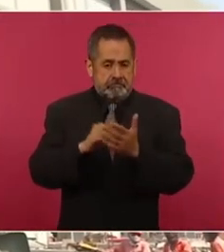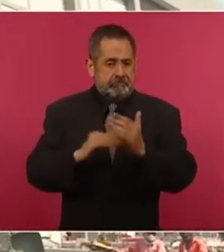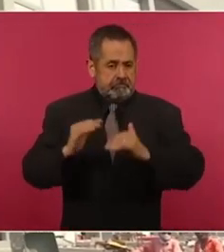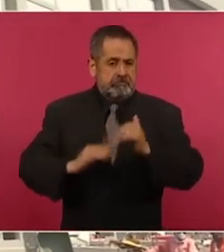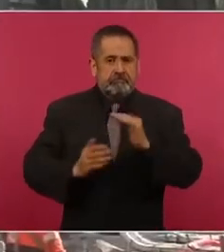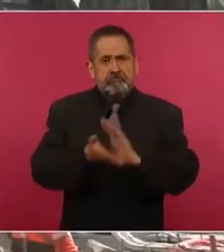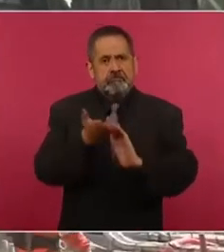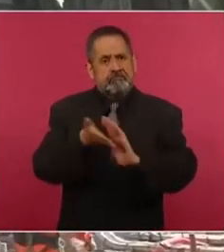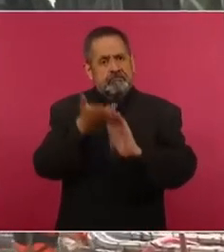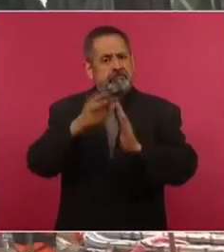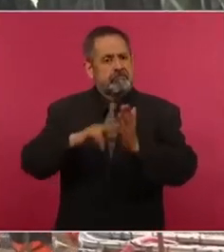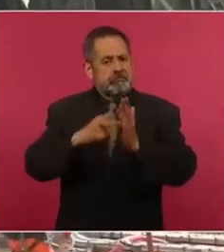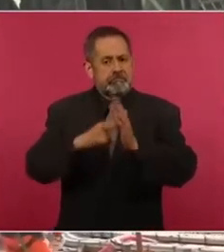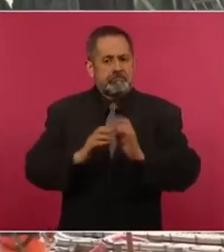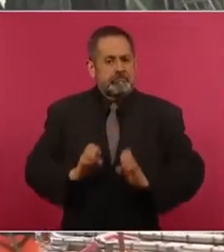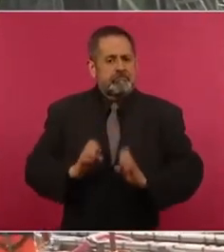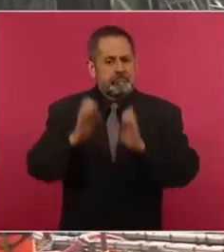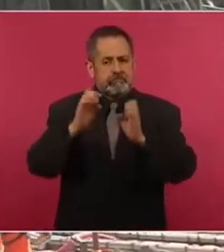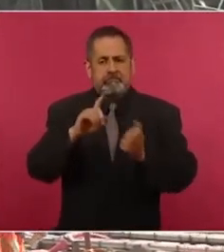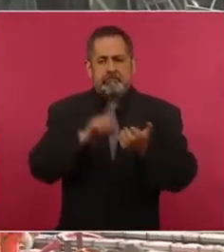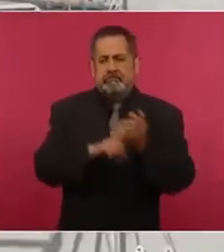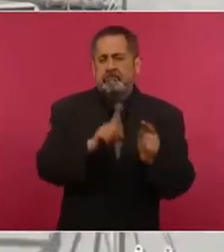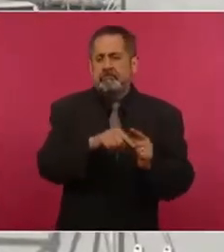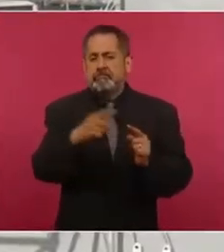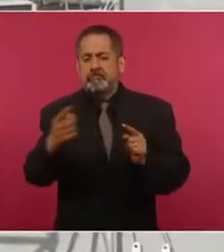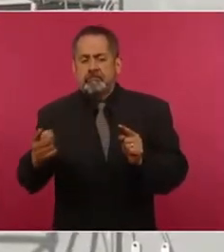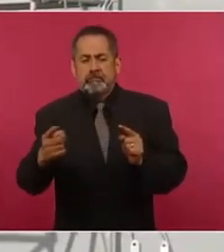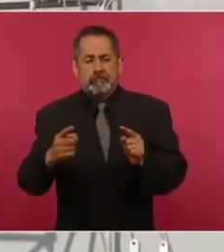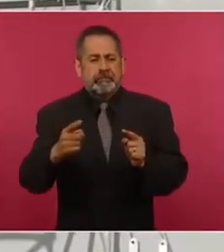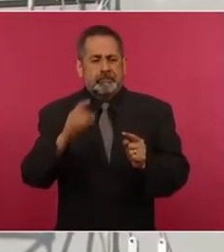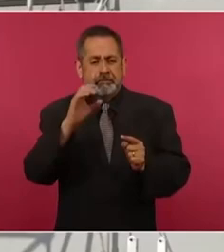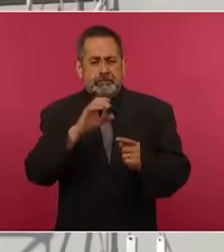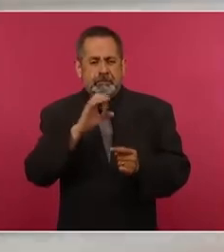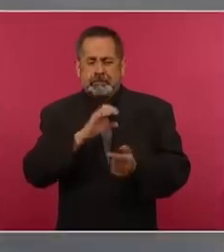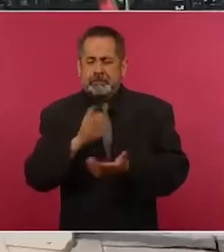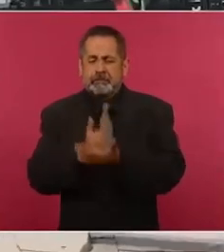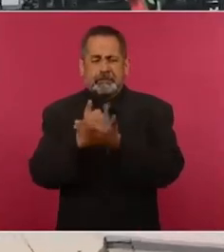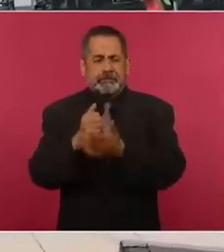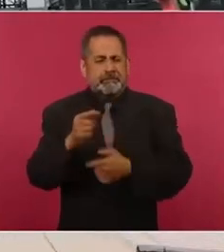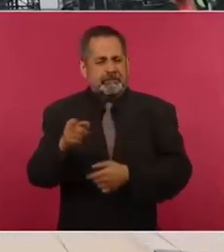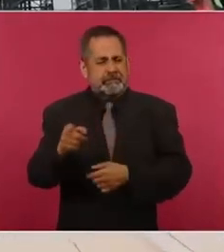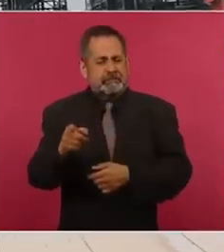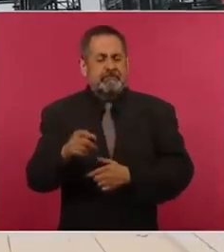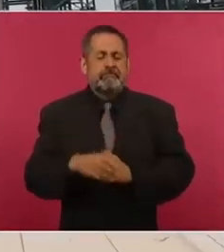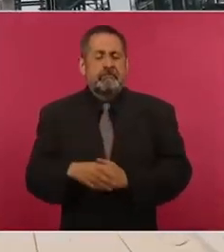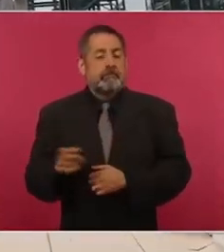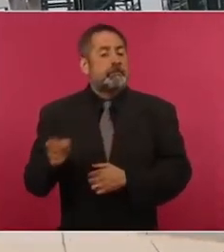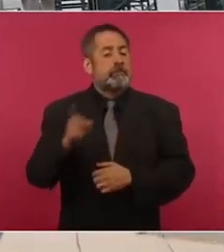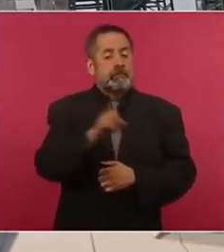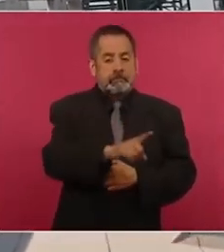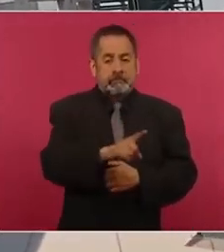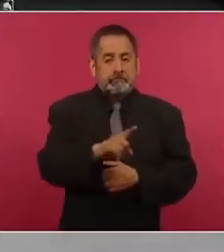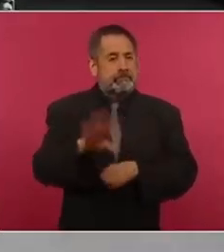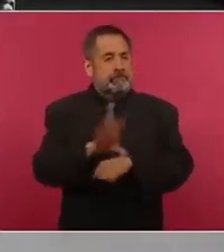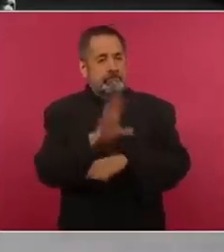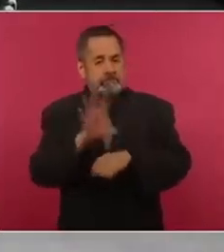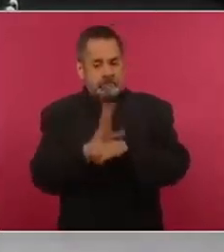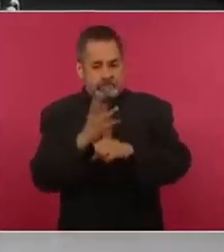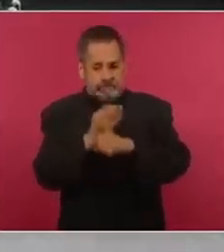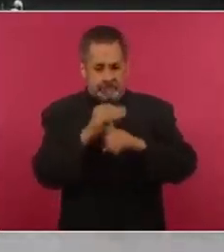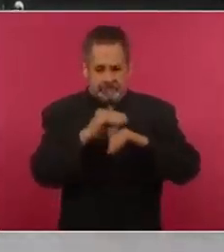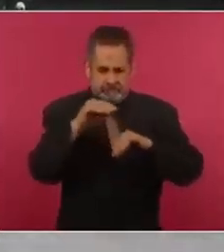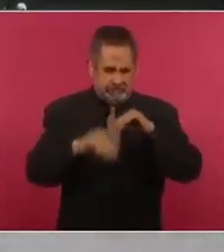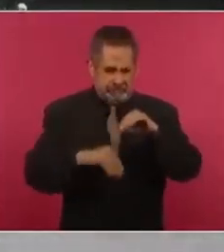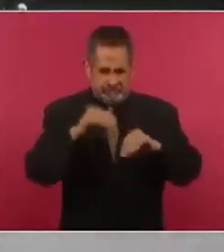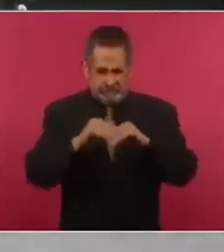de edificios y las actividades en la zona de caldera auxiliar y recuperador de calor. En las 39 subestaciones eléctricas se instalan